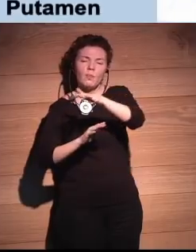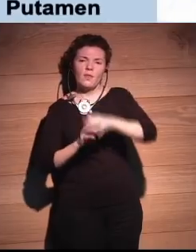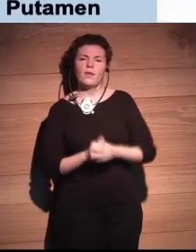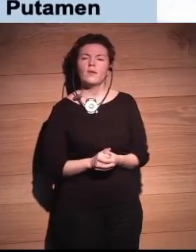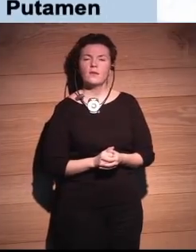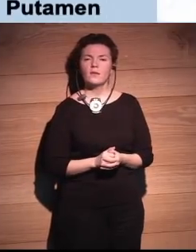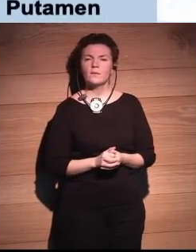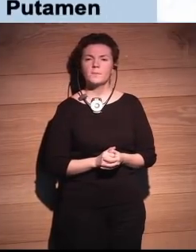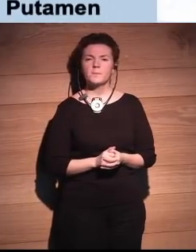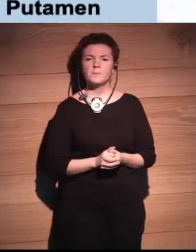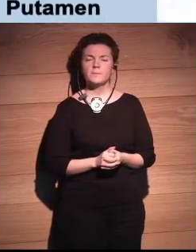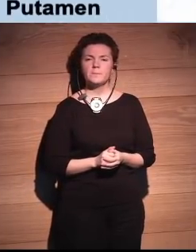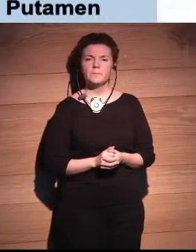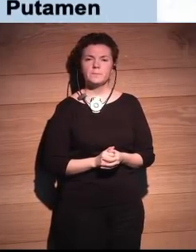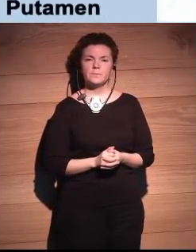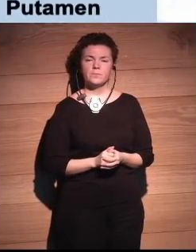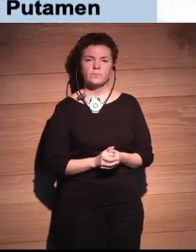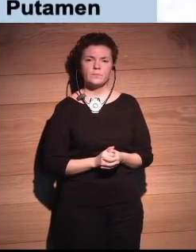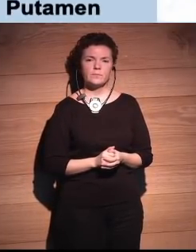fármaco.